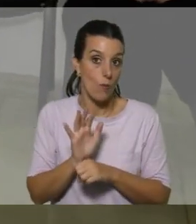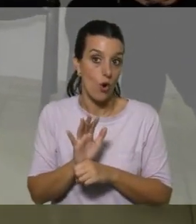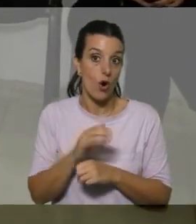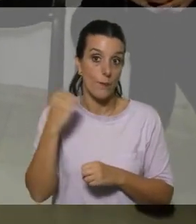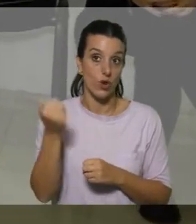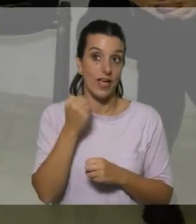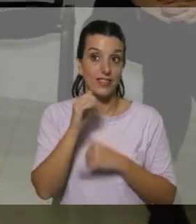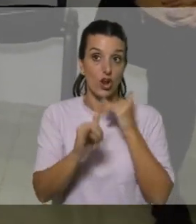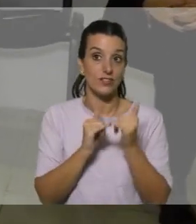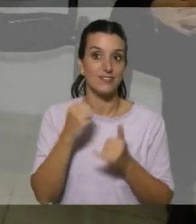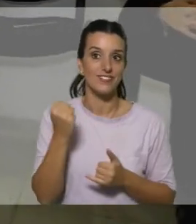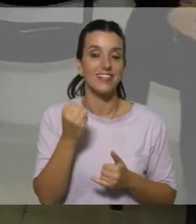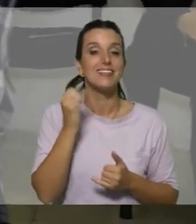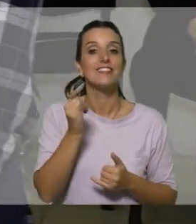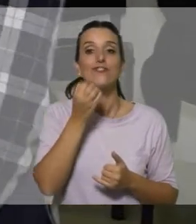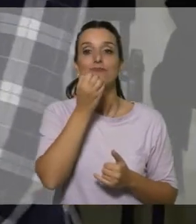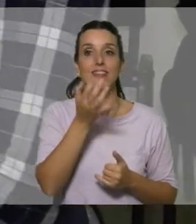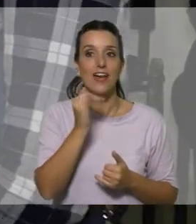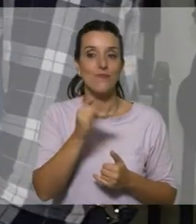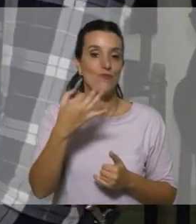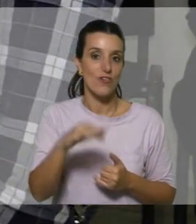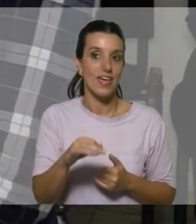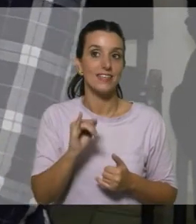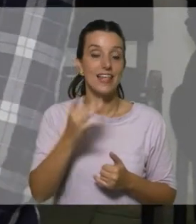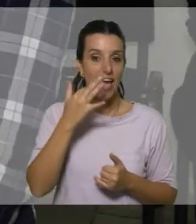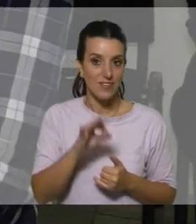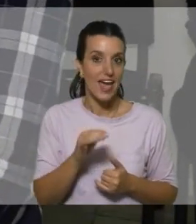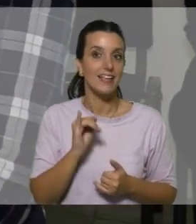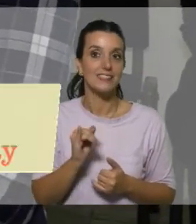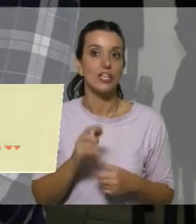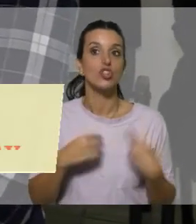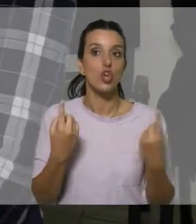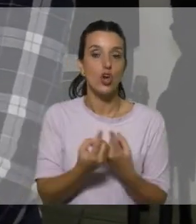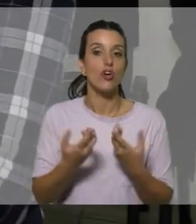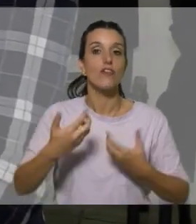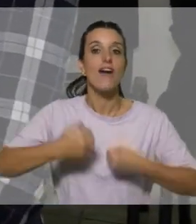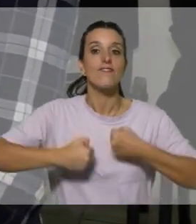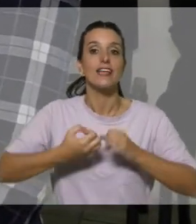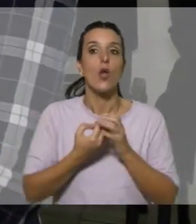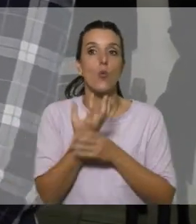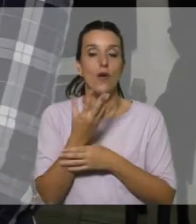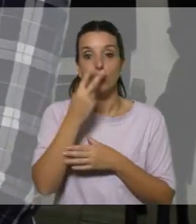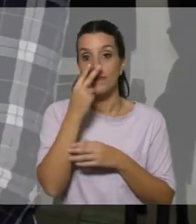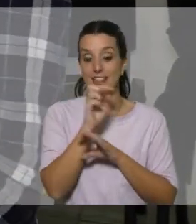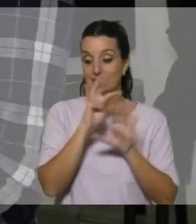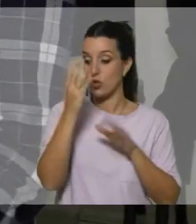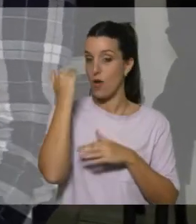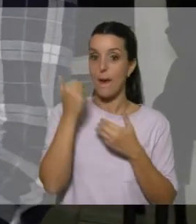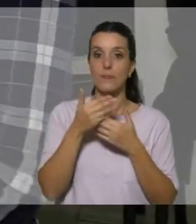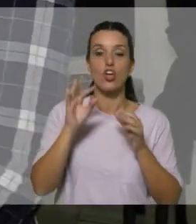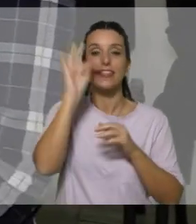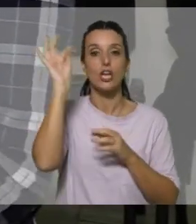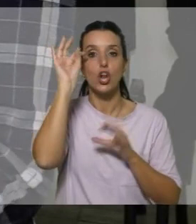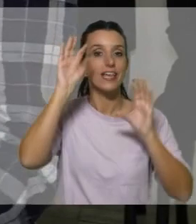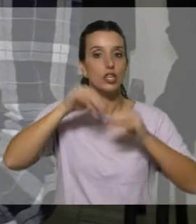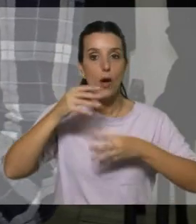gran novedad, ¿no? Natalia, ¿cómo estás? Sí, ¿cómo estás? Bien. La verdad que sí, tenemos una planta nueva ahora desde 2019, donde tenemos toda la